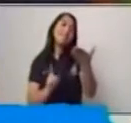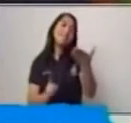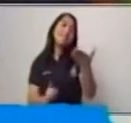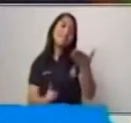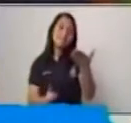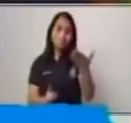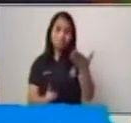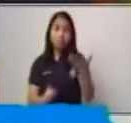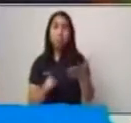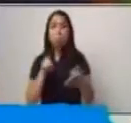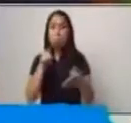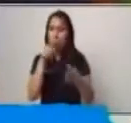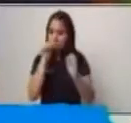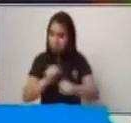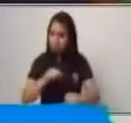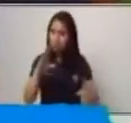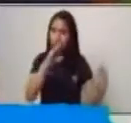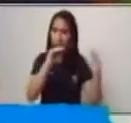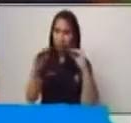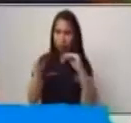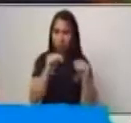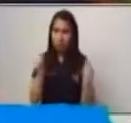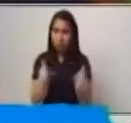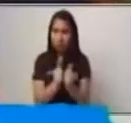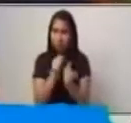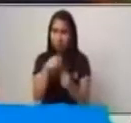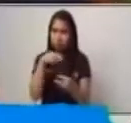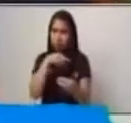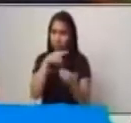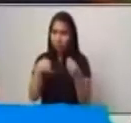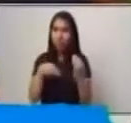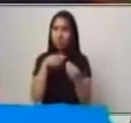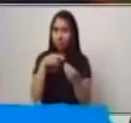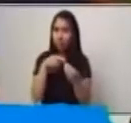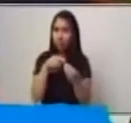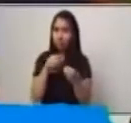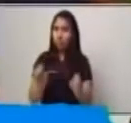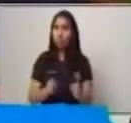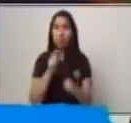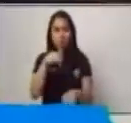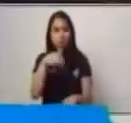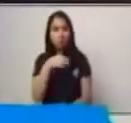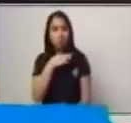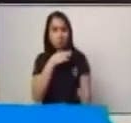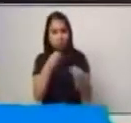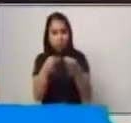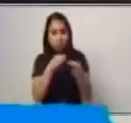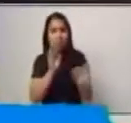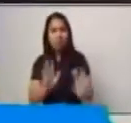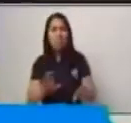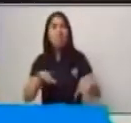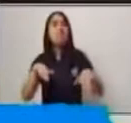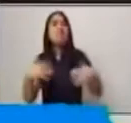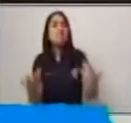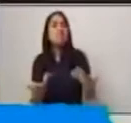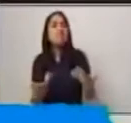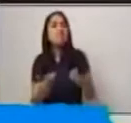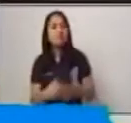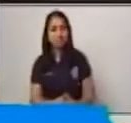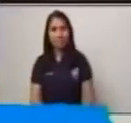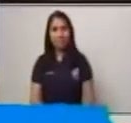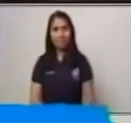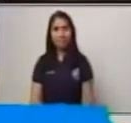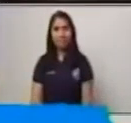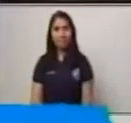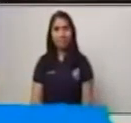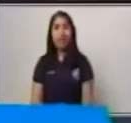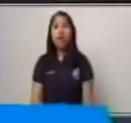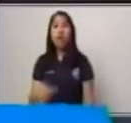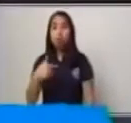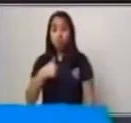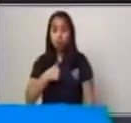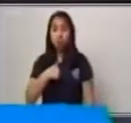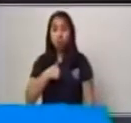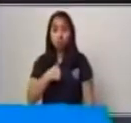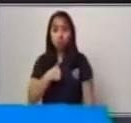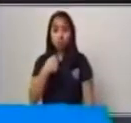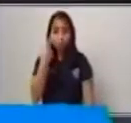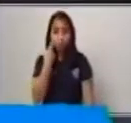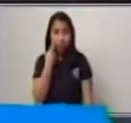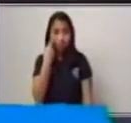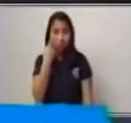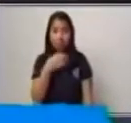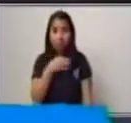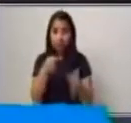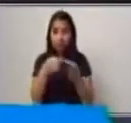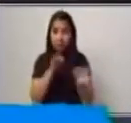Ok. Y ahora dirás, ¿qué tiene que ver este poema con el tema? Si te das cuenta, ella utiliza la palabra